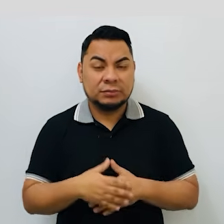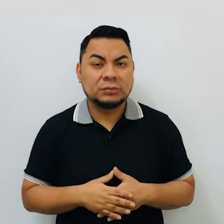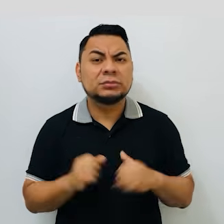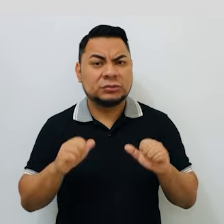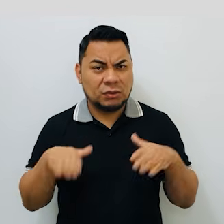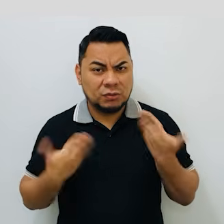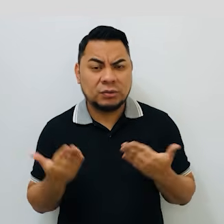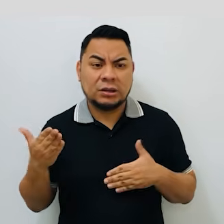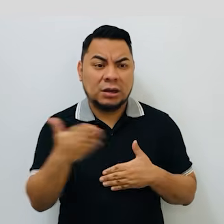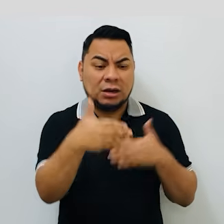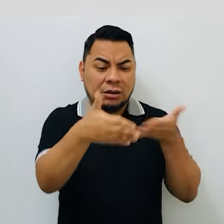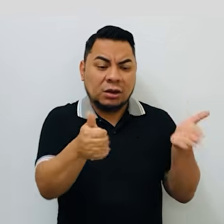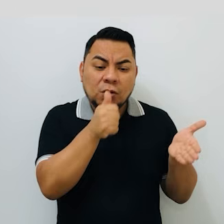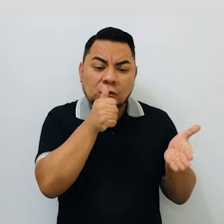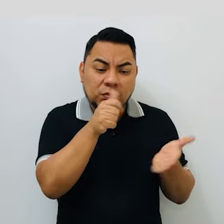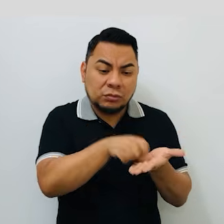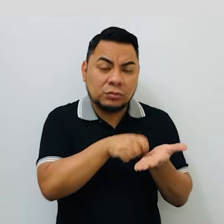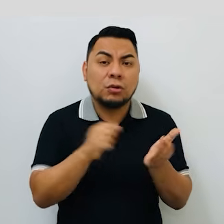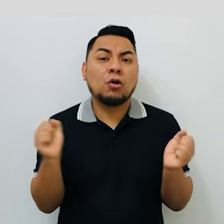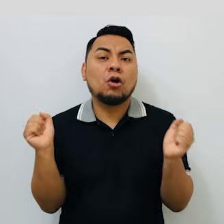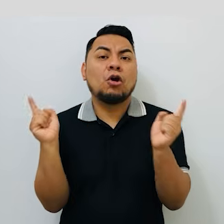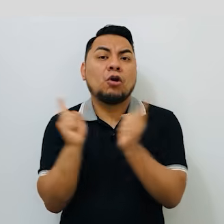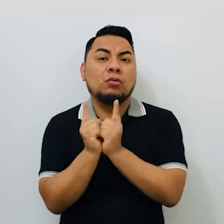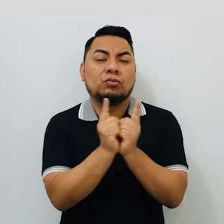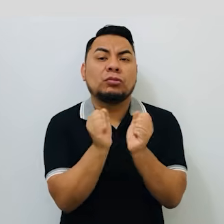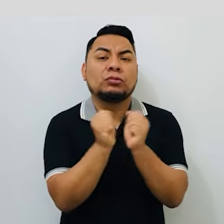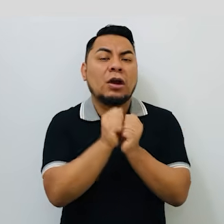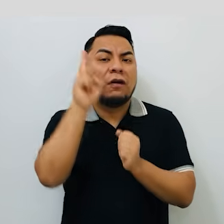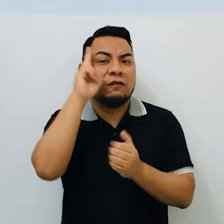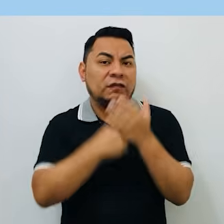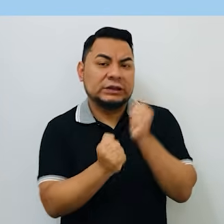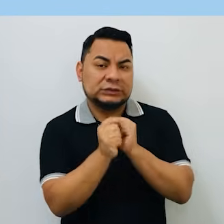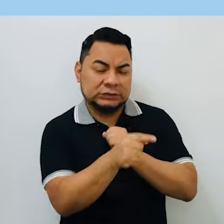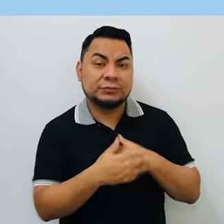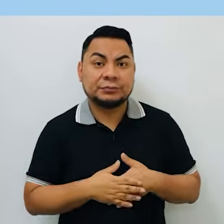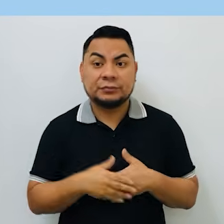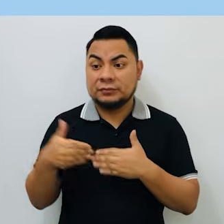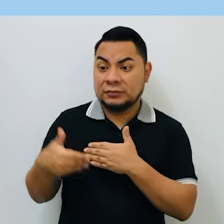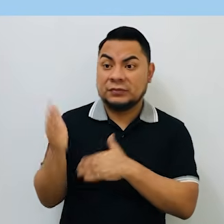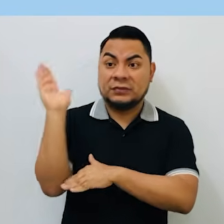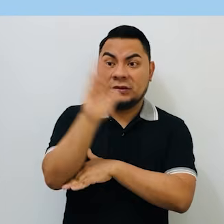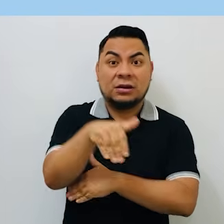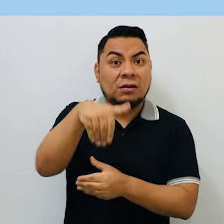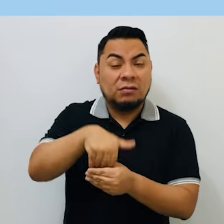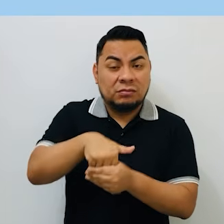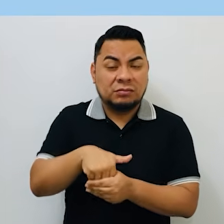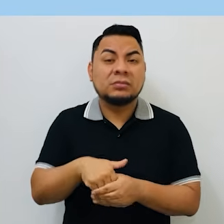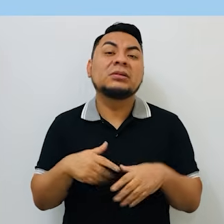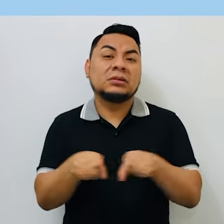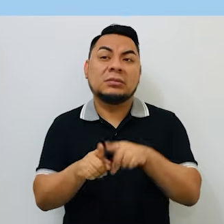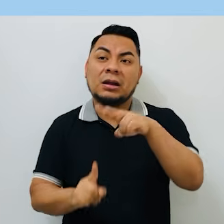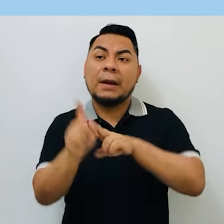discapacidad puede pasar a la cabina de votación con alguien de su confianza. Durante la votación, se